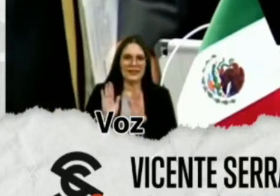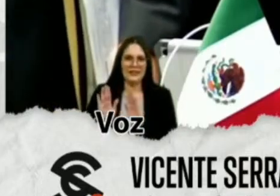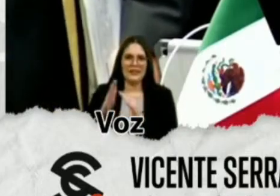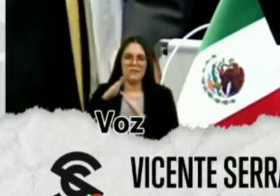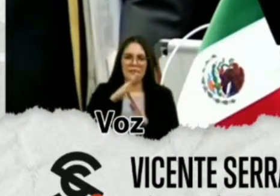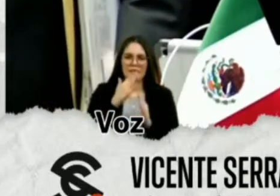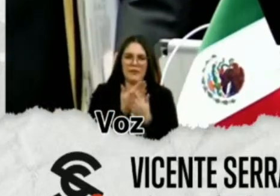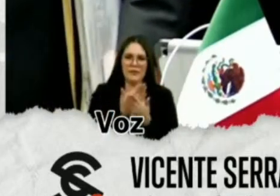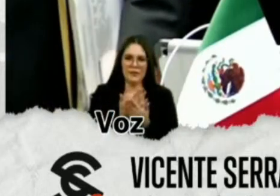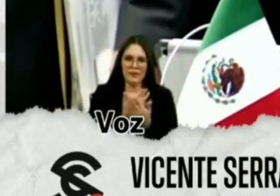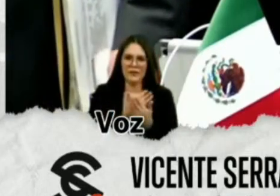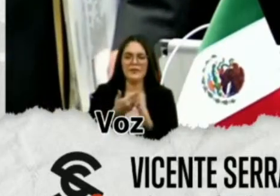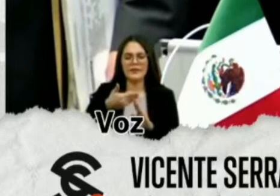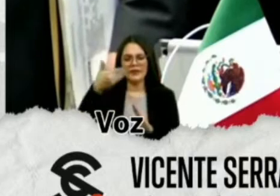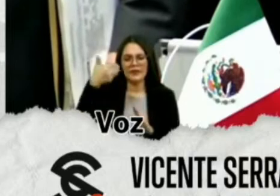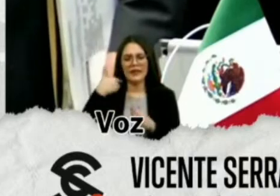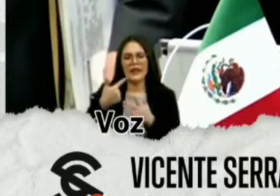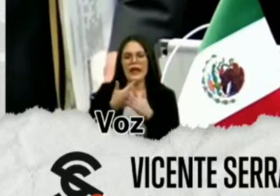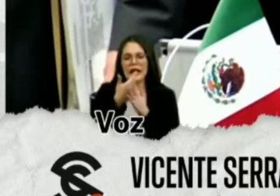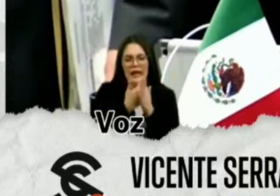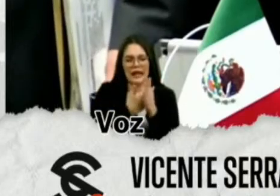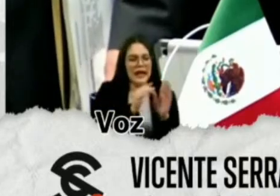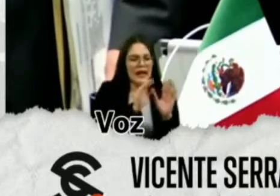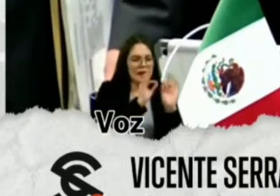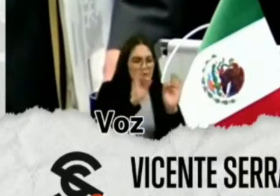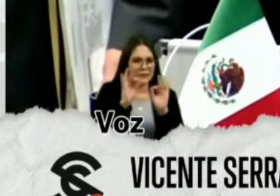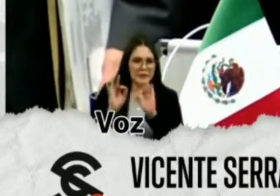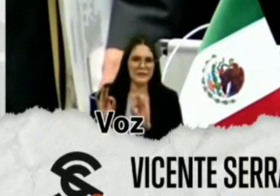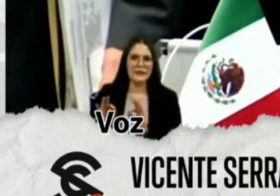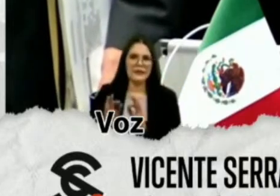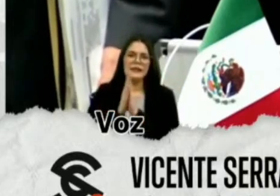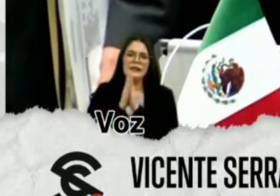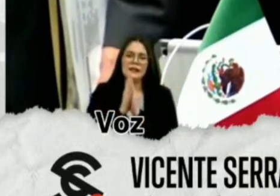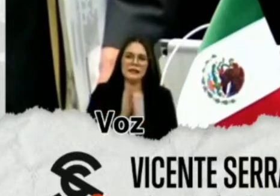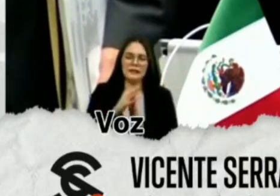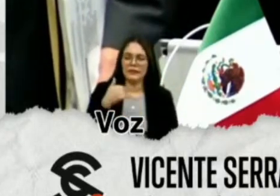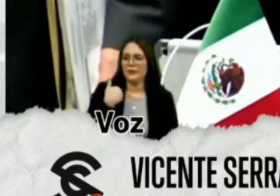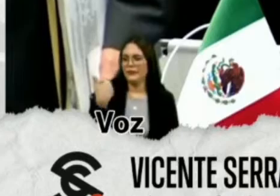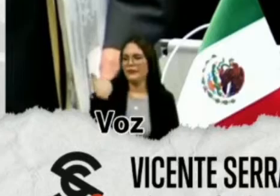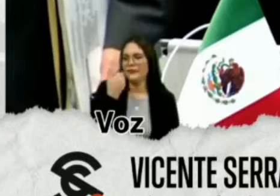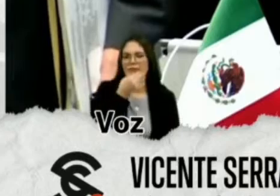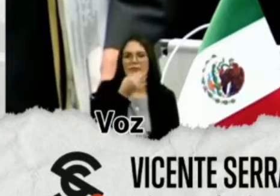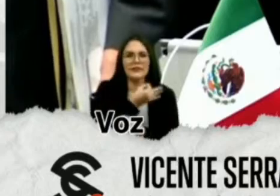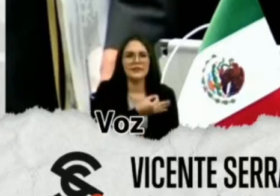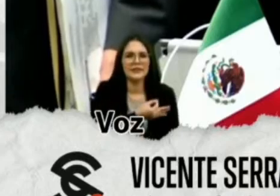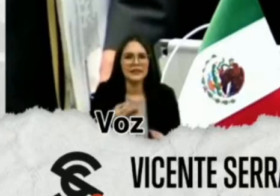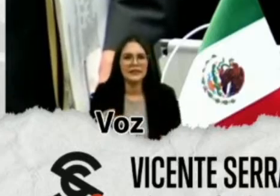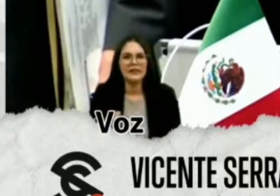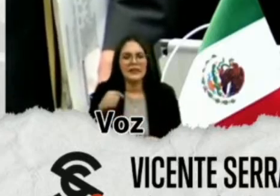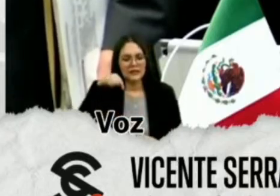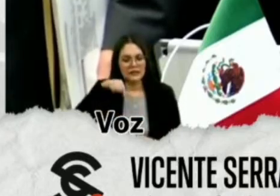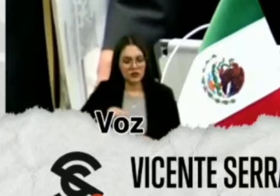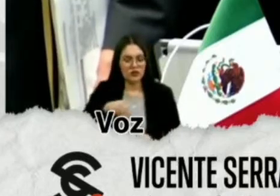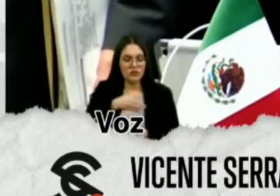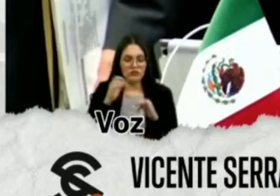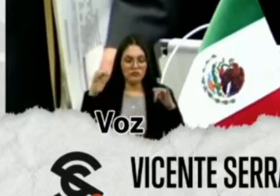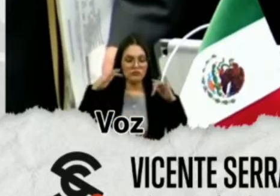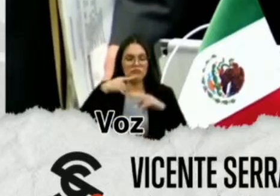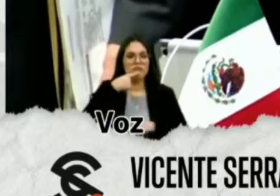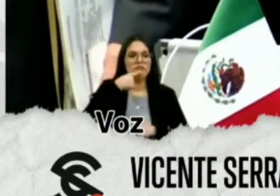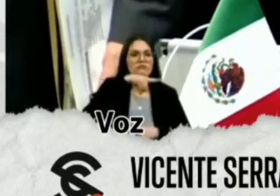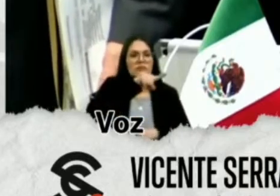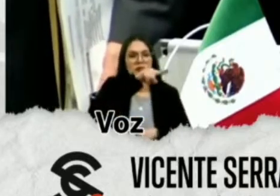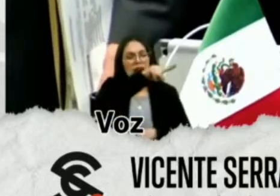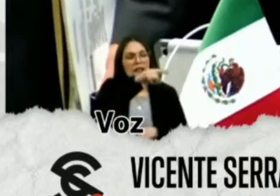su mandato o la dirigencia al frente del tricolor, y bueno, pues también se queja, dice que son